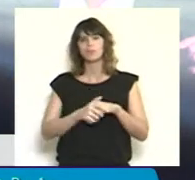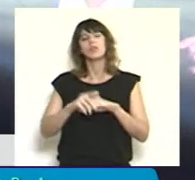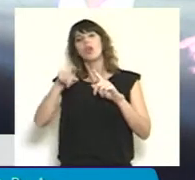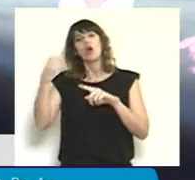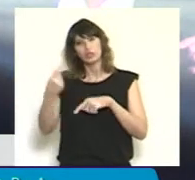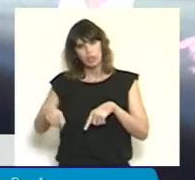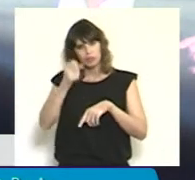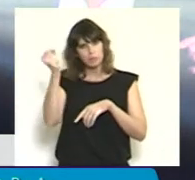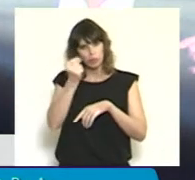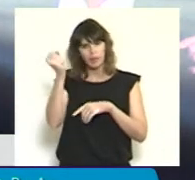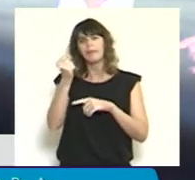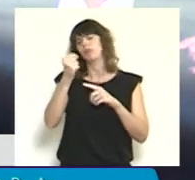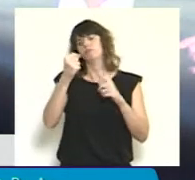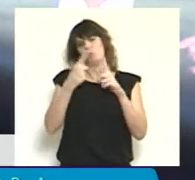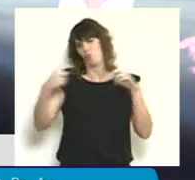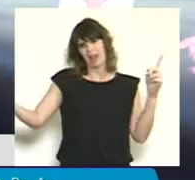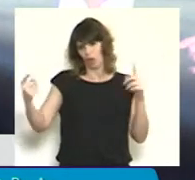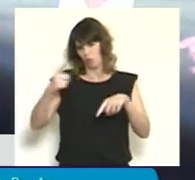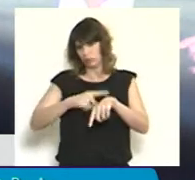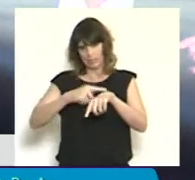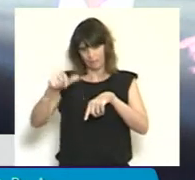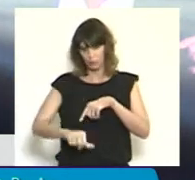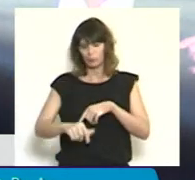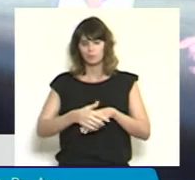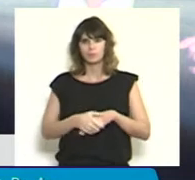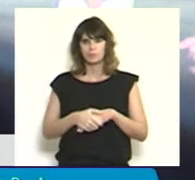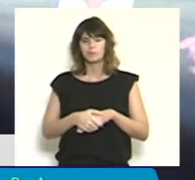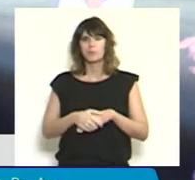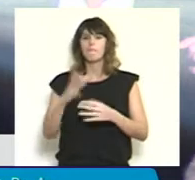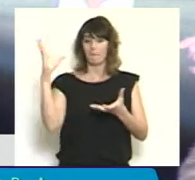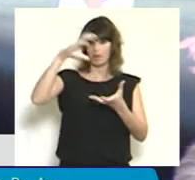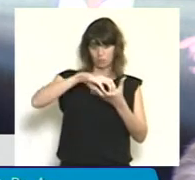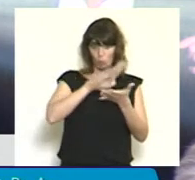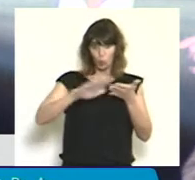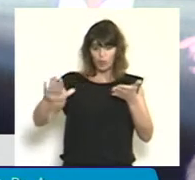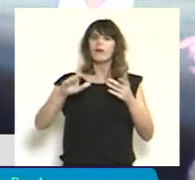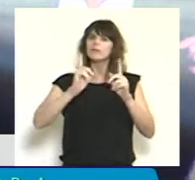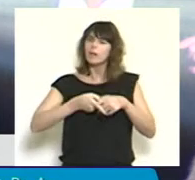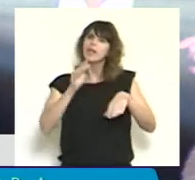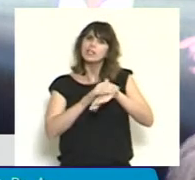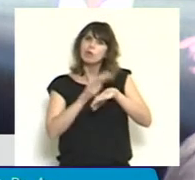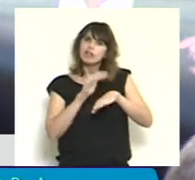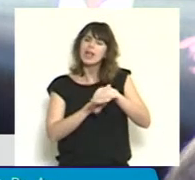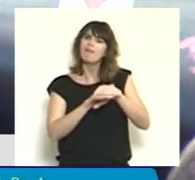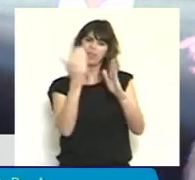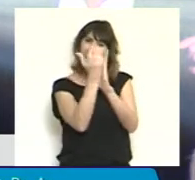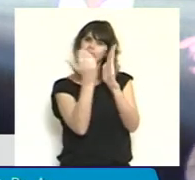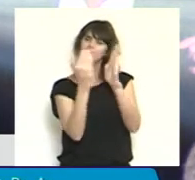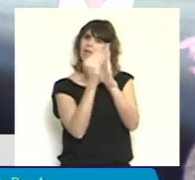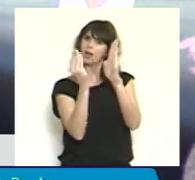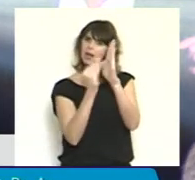importantes que no voy a mencionar en razón del tiempo. La agencia debe además administrar un registro único de